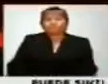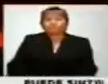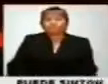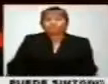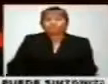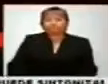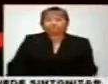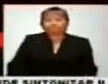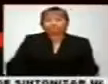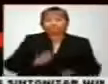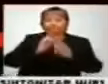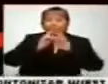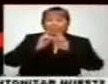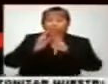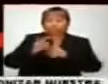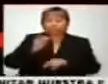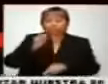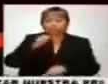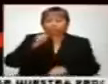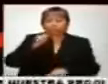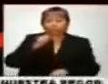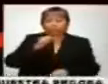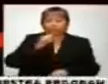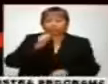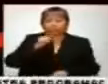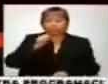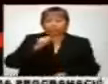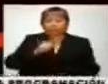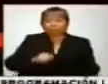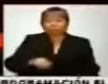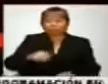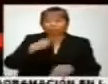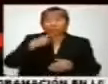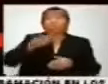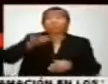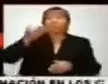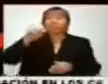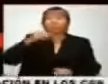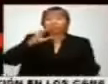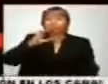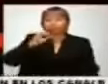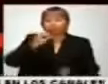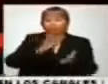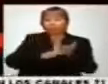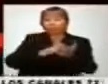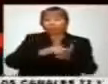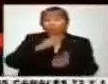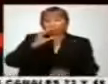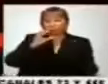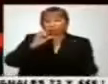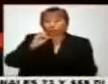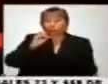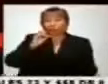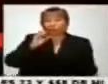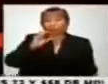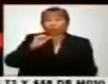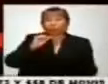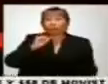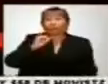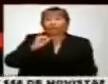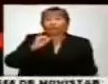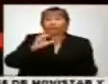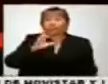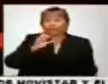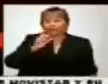Sí, éramos con ese CIM Vizcarra, sí. Eso era el consorcio Hilo, estoy de acuerdo.